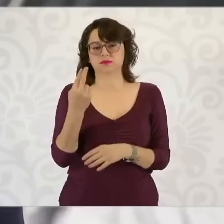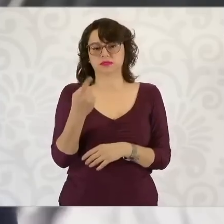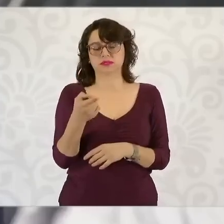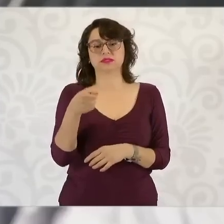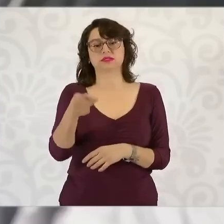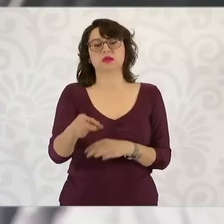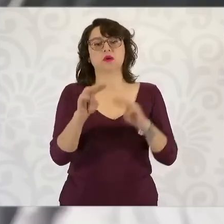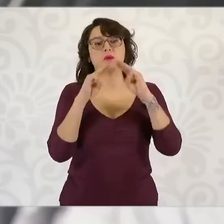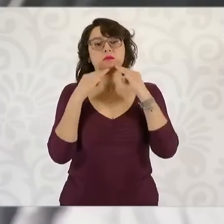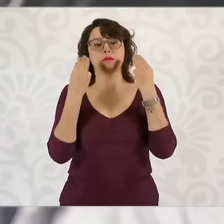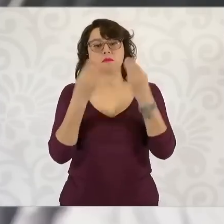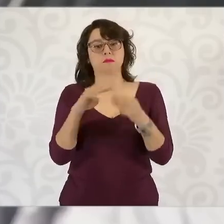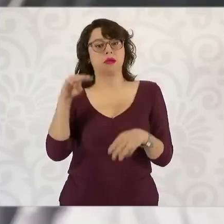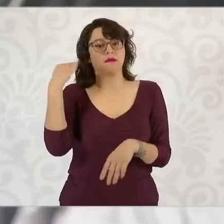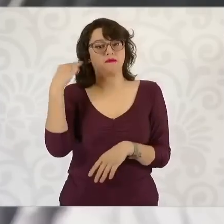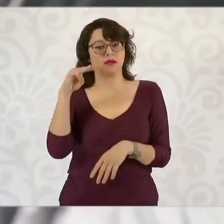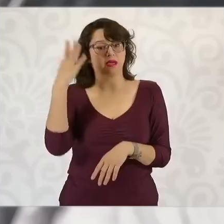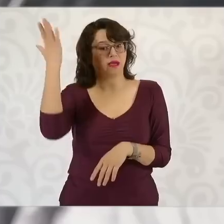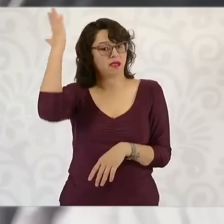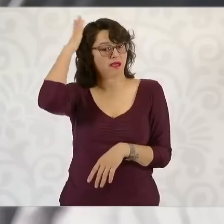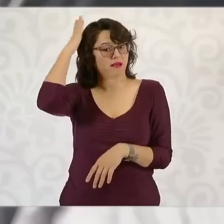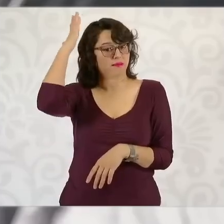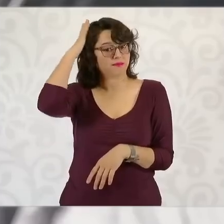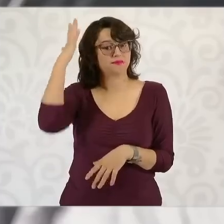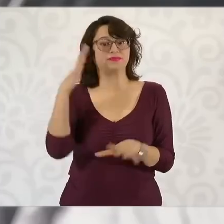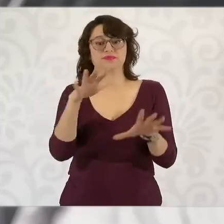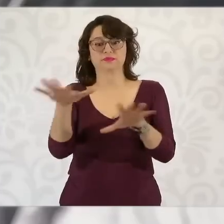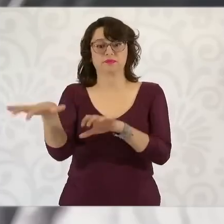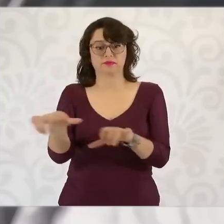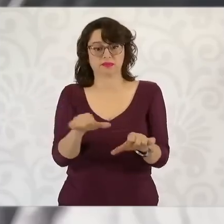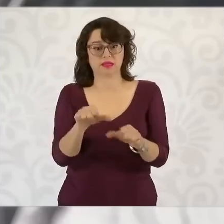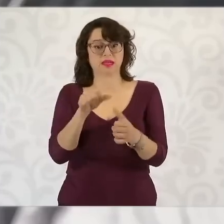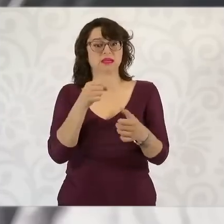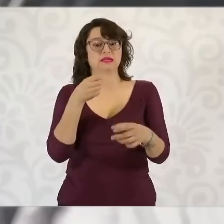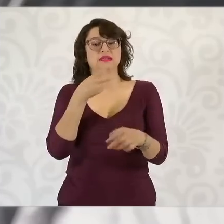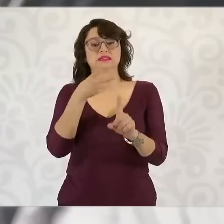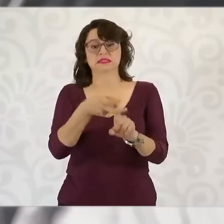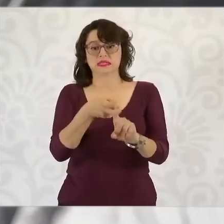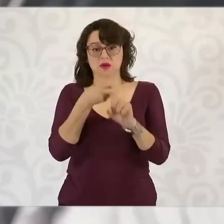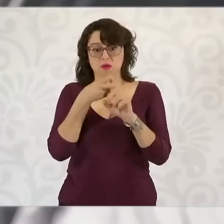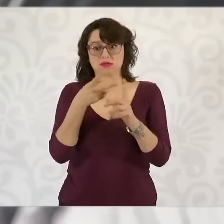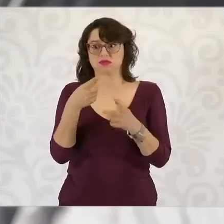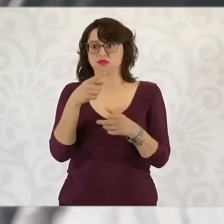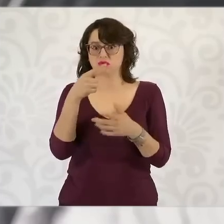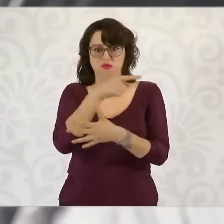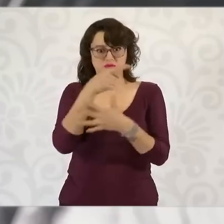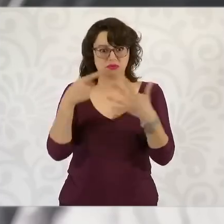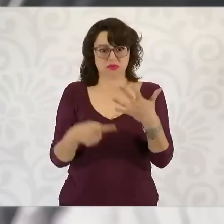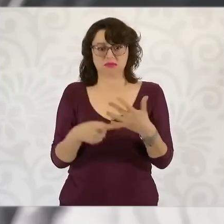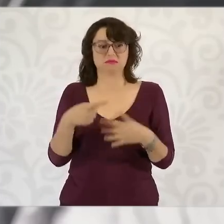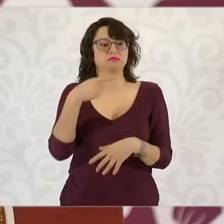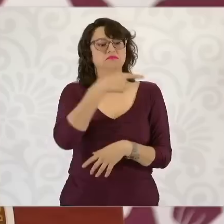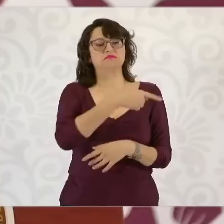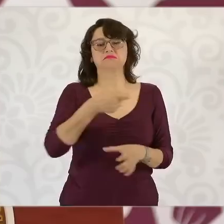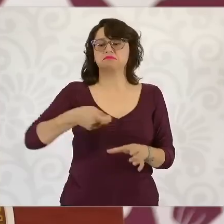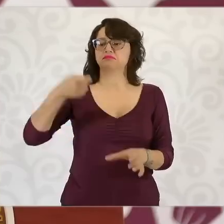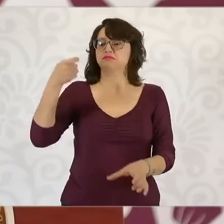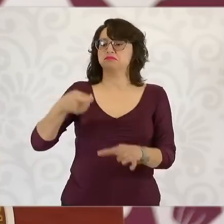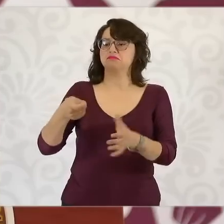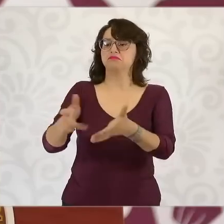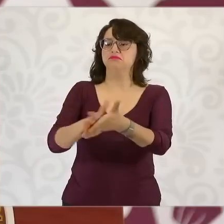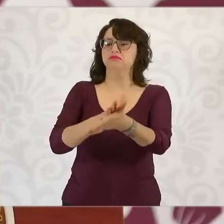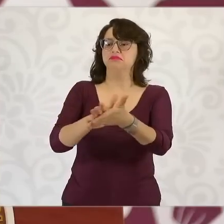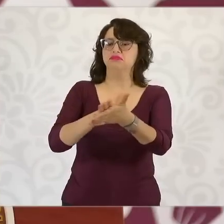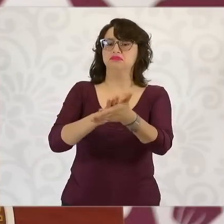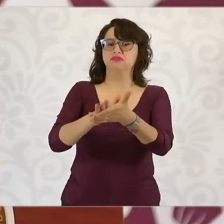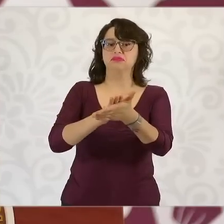de plaza de la familia michoacana, detenido por delincuencia organizada y secuestro, obtuvo sentencia absolutoria, dejando a las víctimas que fueron privadas